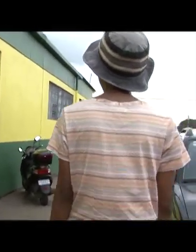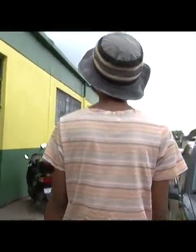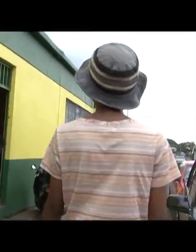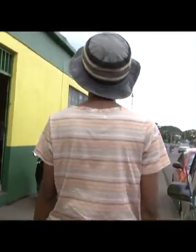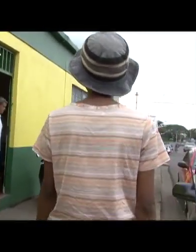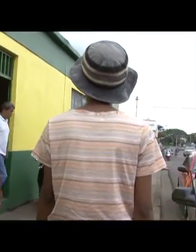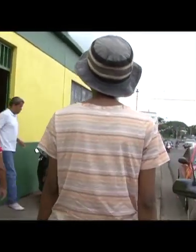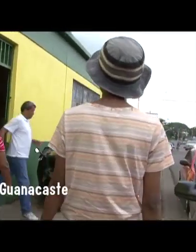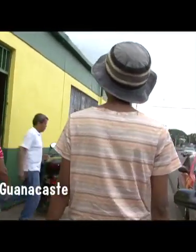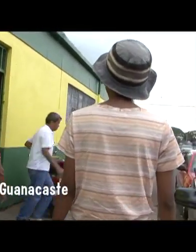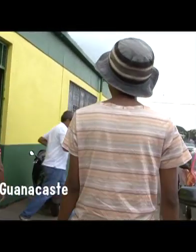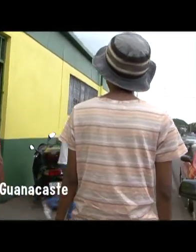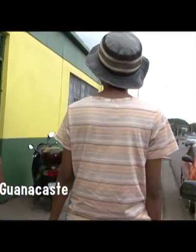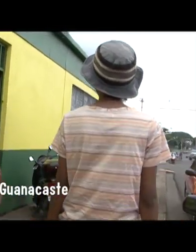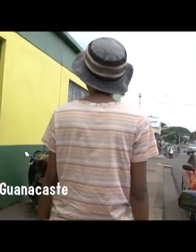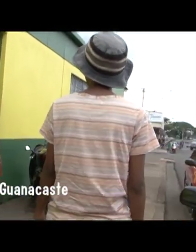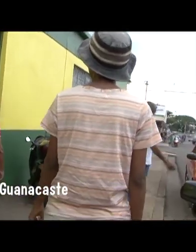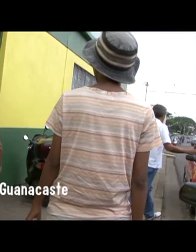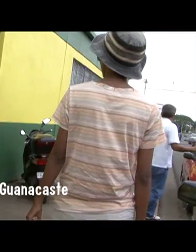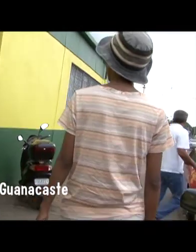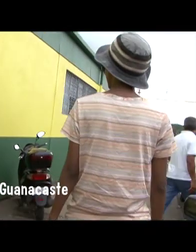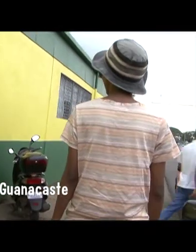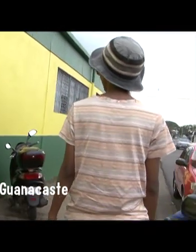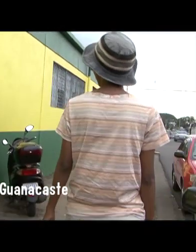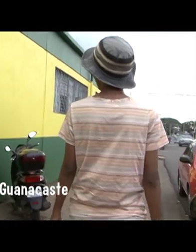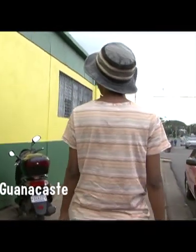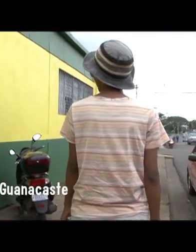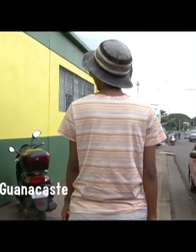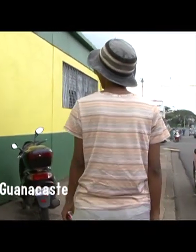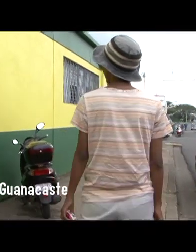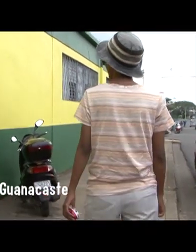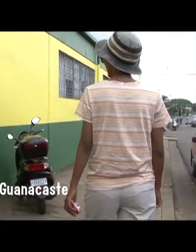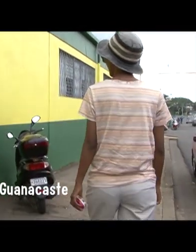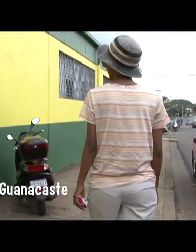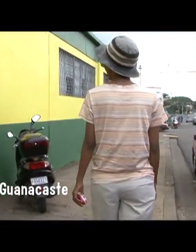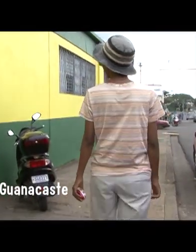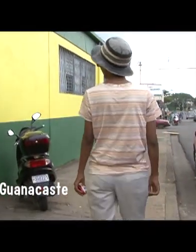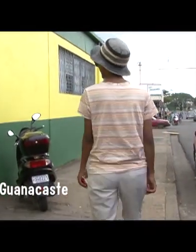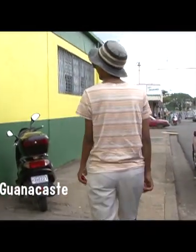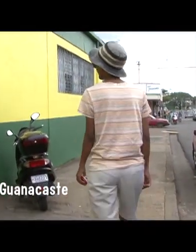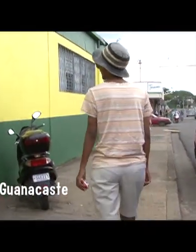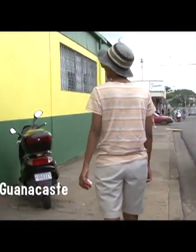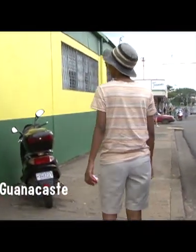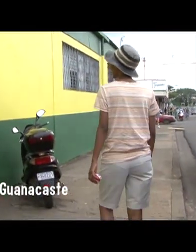Bueno, chicos, para presentarles aquí a los